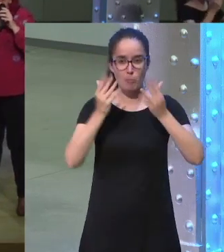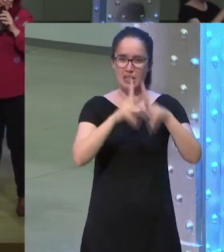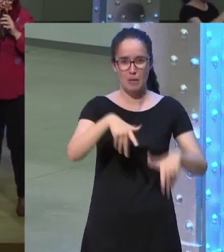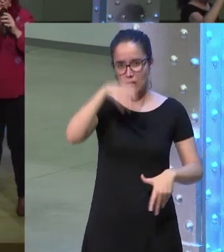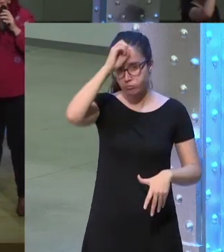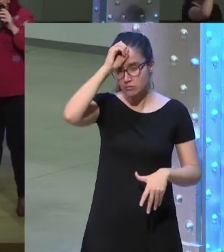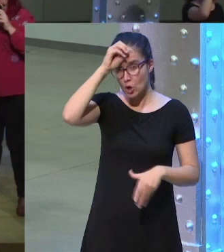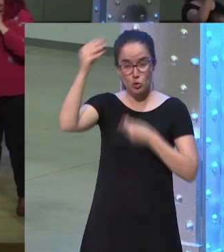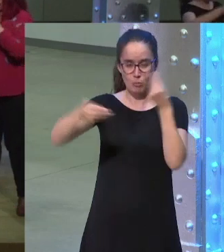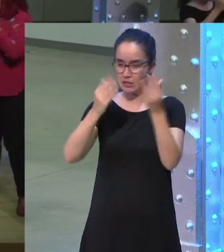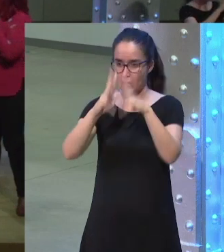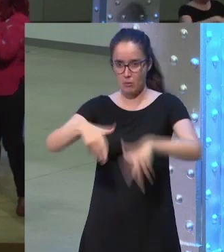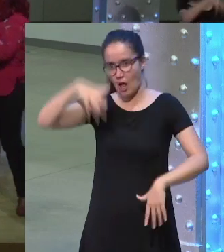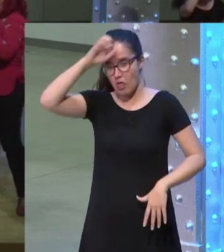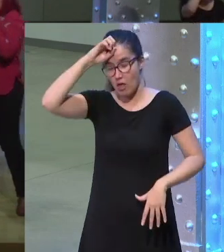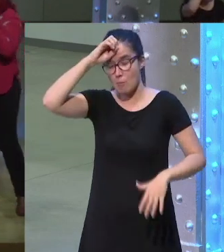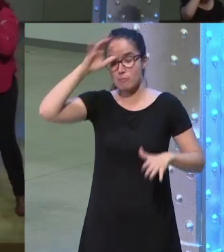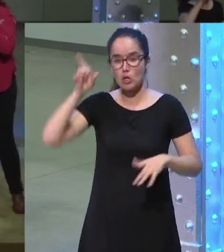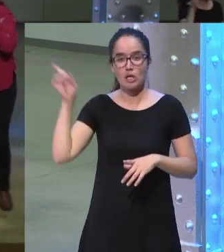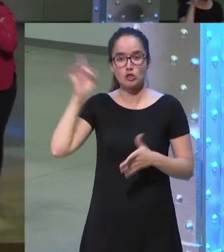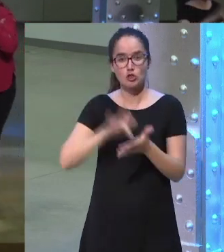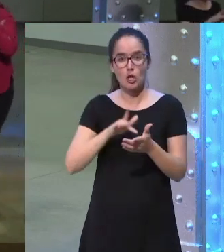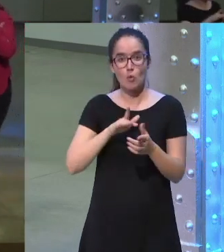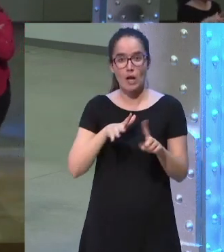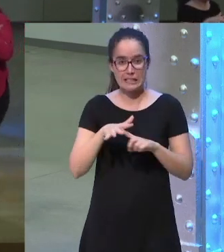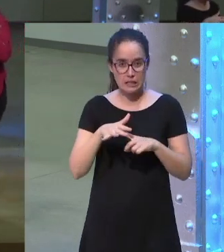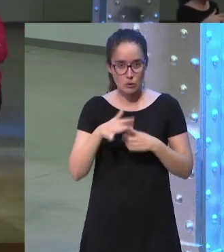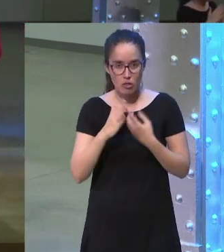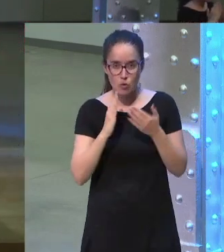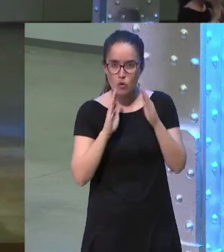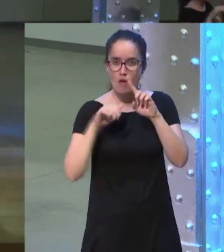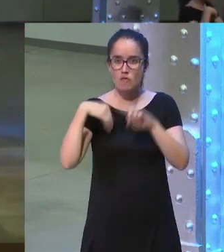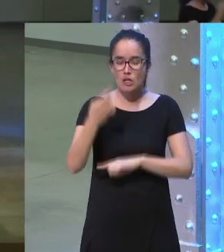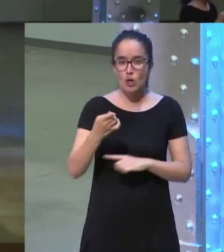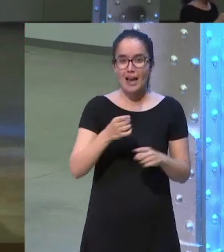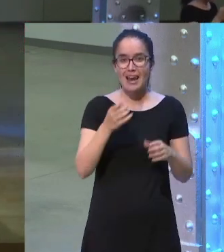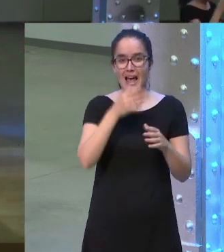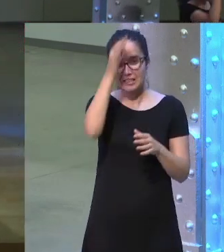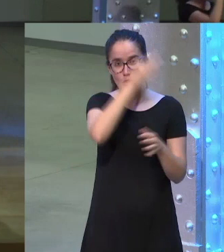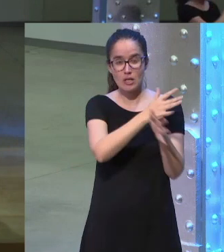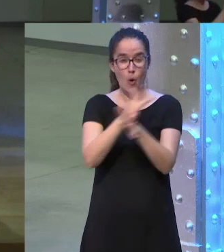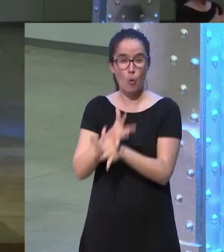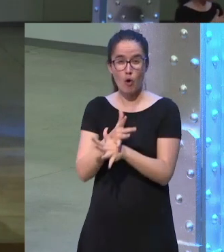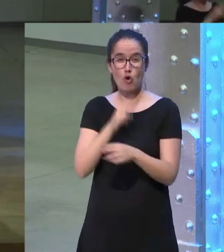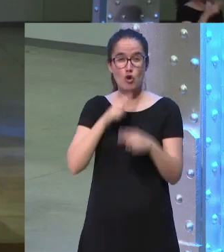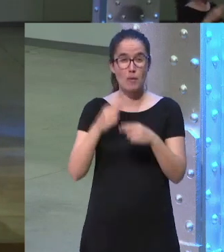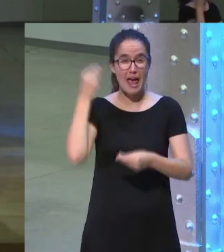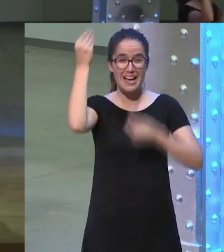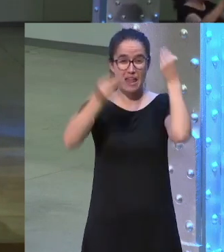matemáticas, aunque se crea que no sabe matemáticas. Y ahora aquí se da un efecto que en teoría de juego se le llama la racionalidad